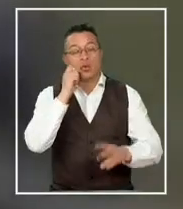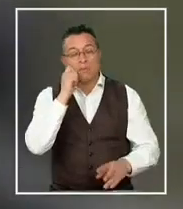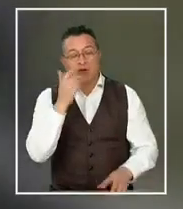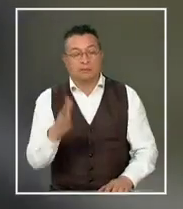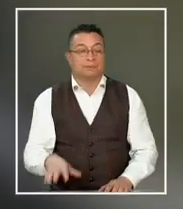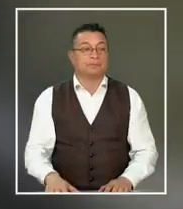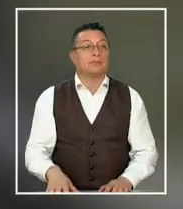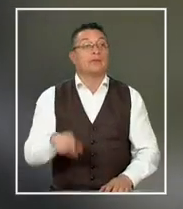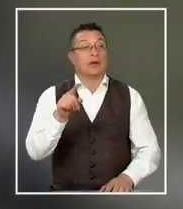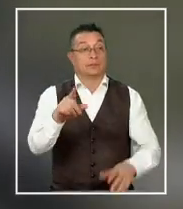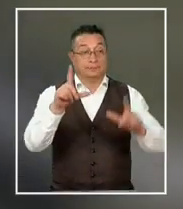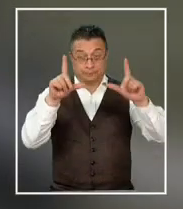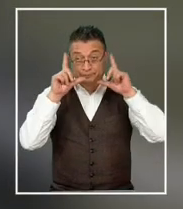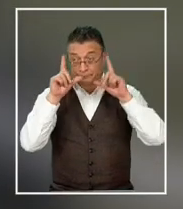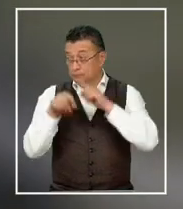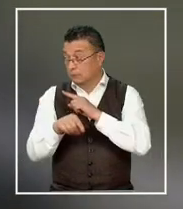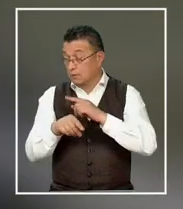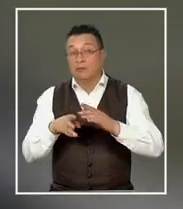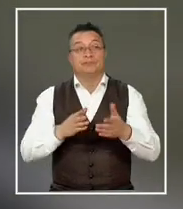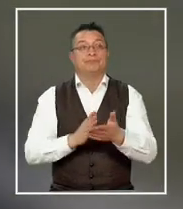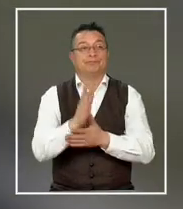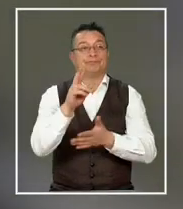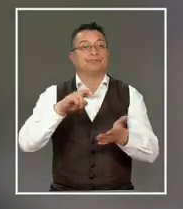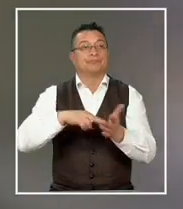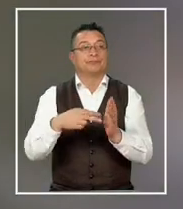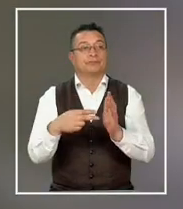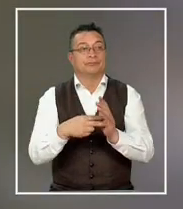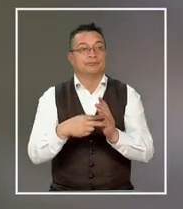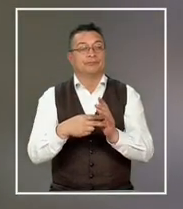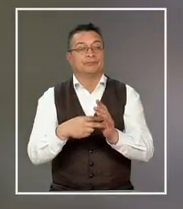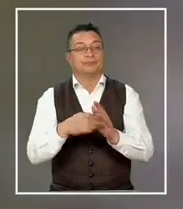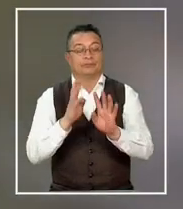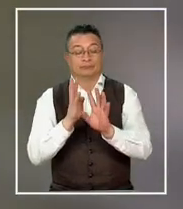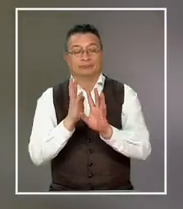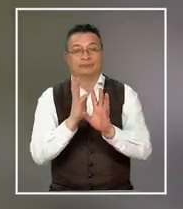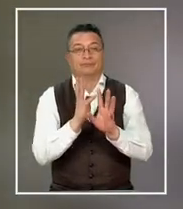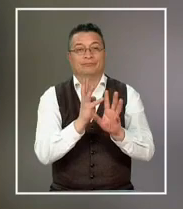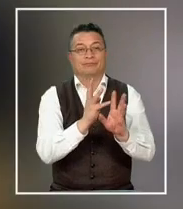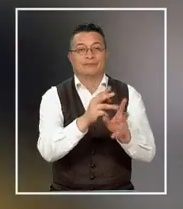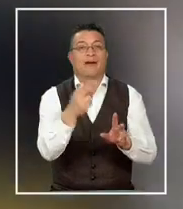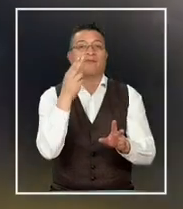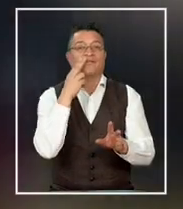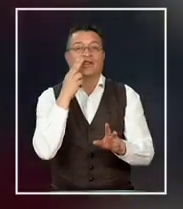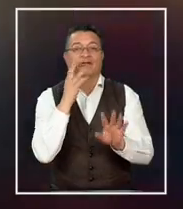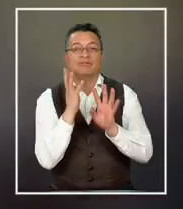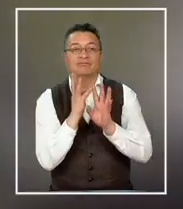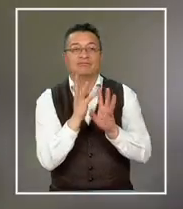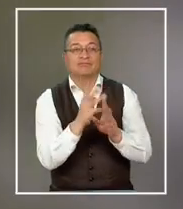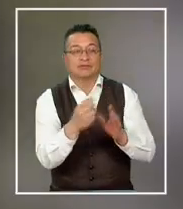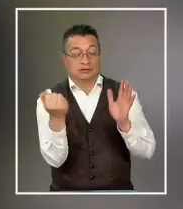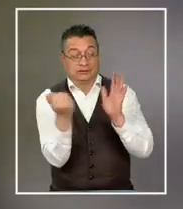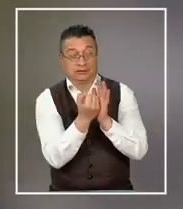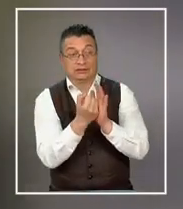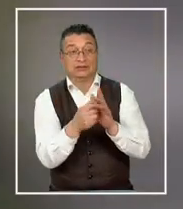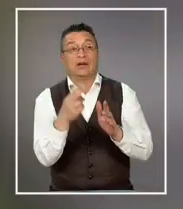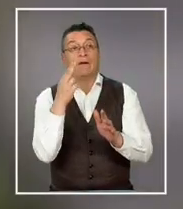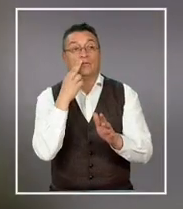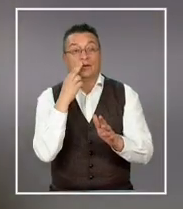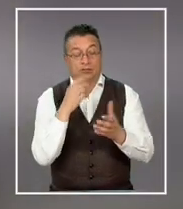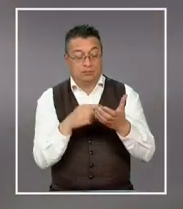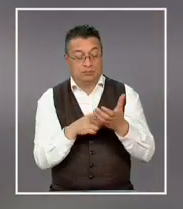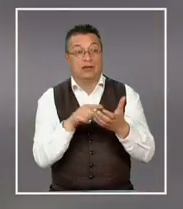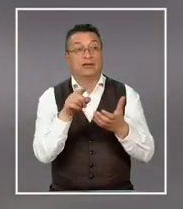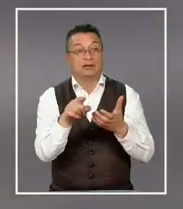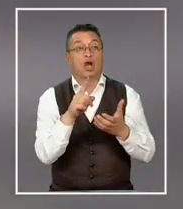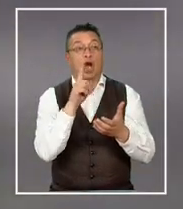Esta imagen es la que le dio origen a la polémica. En una línea de producción vitivinícola se ve la etiqueta de este vino.